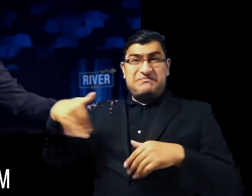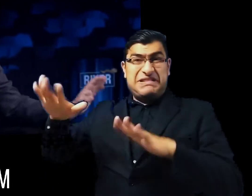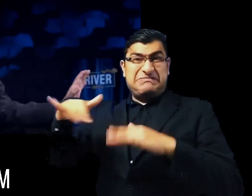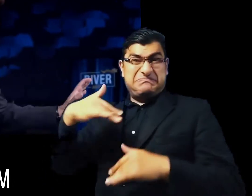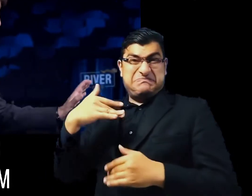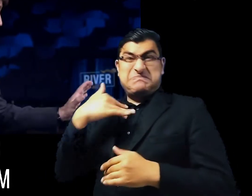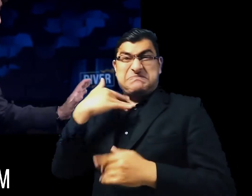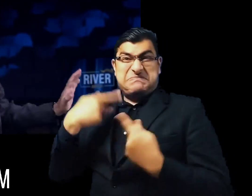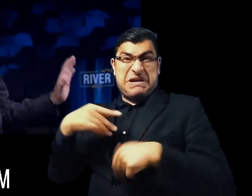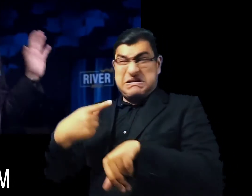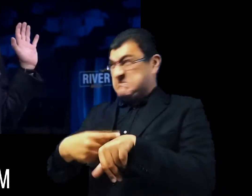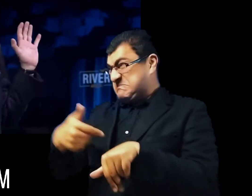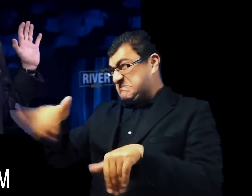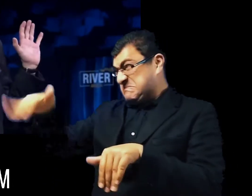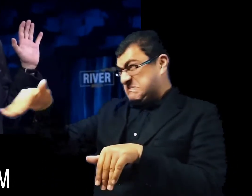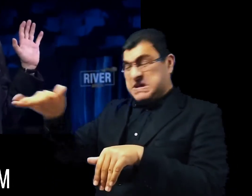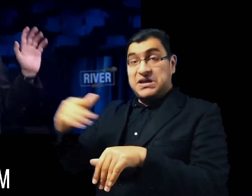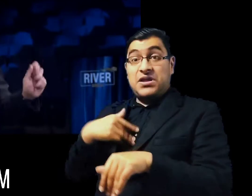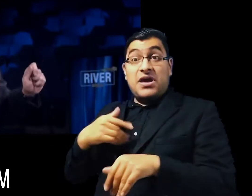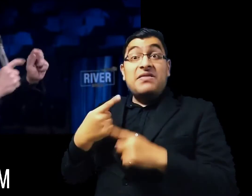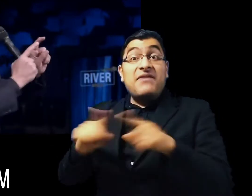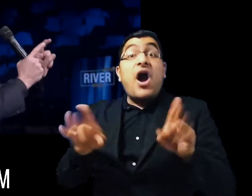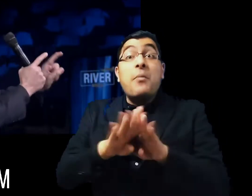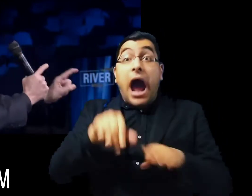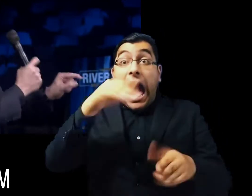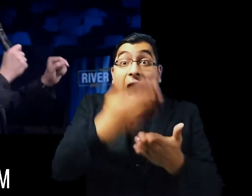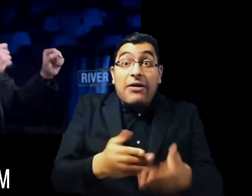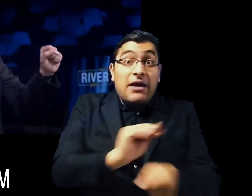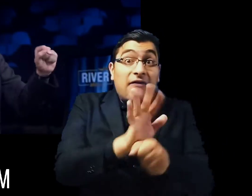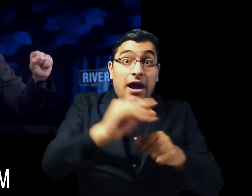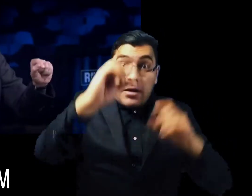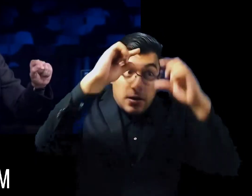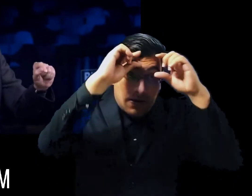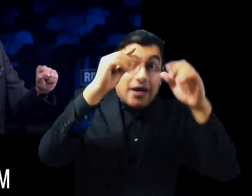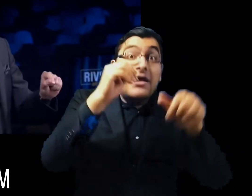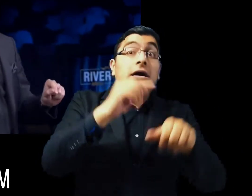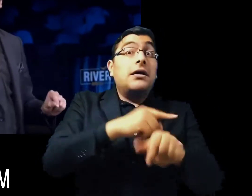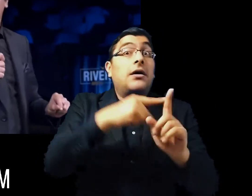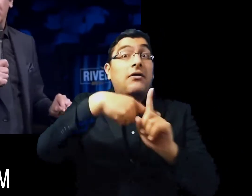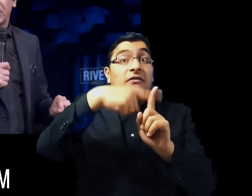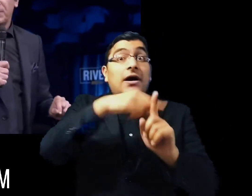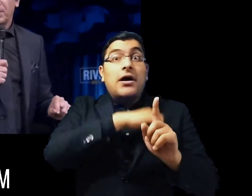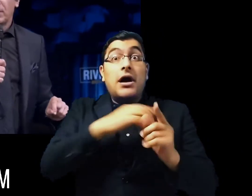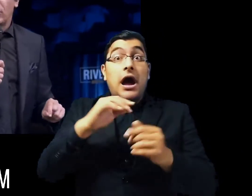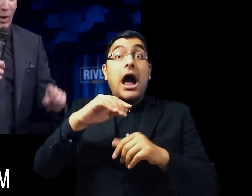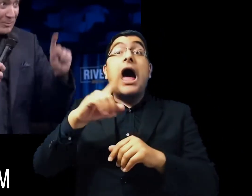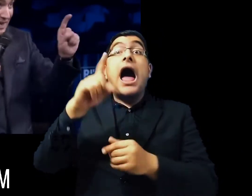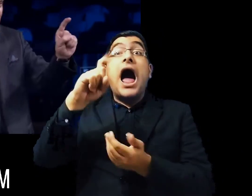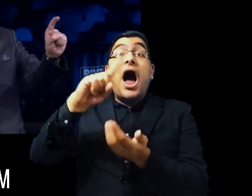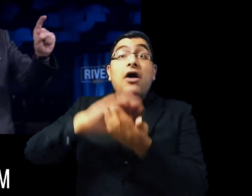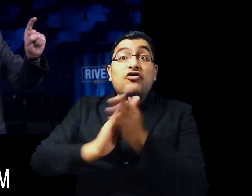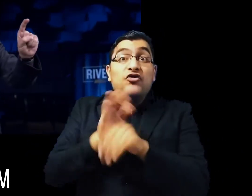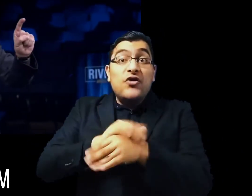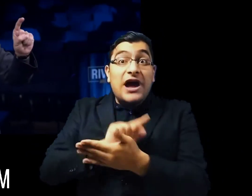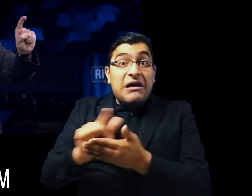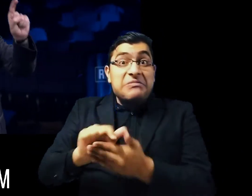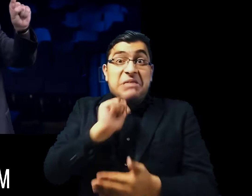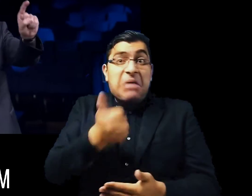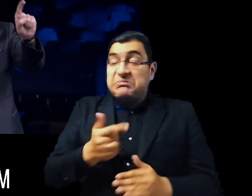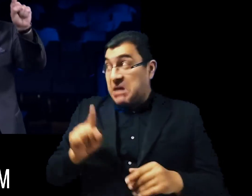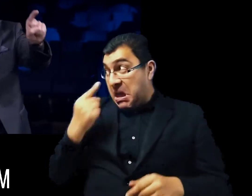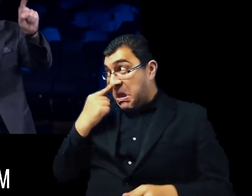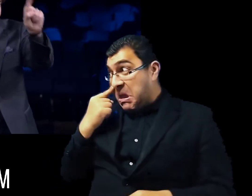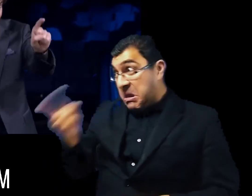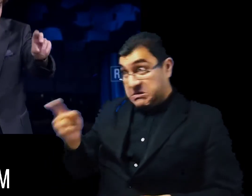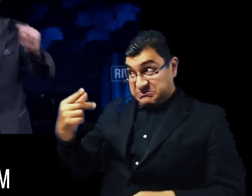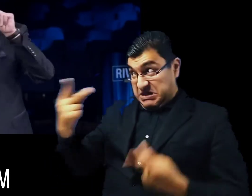afuera. La única diferencia, no se le tomaba la temperatura ni le ponían alcohol en gel en las manos. Pero apenas se